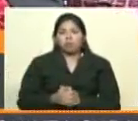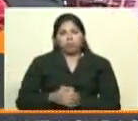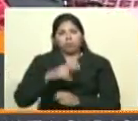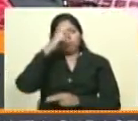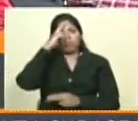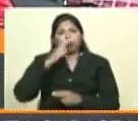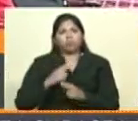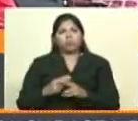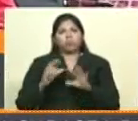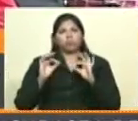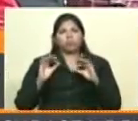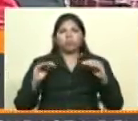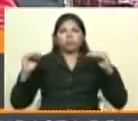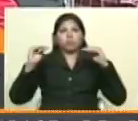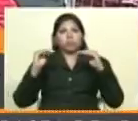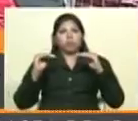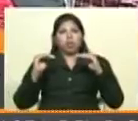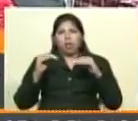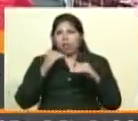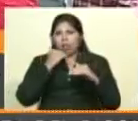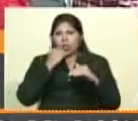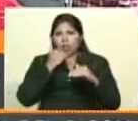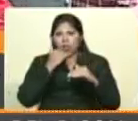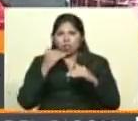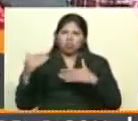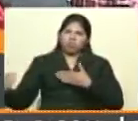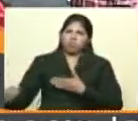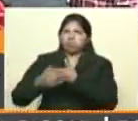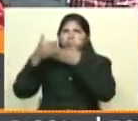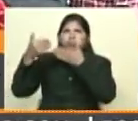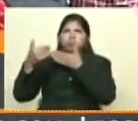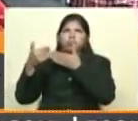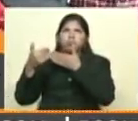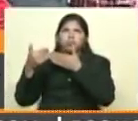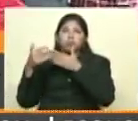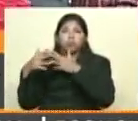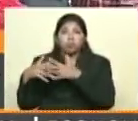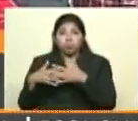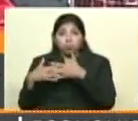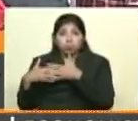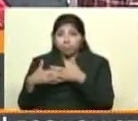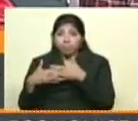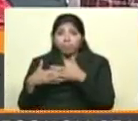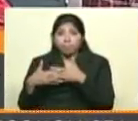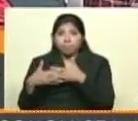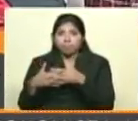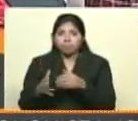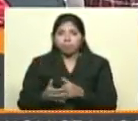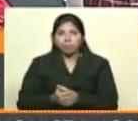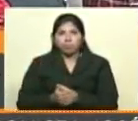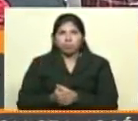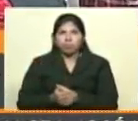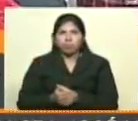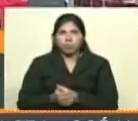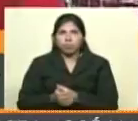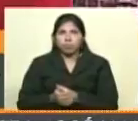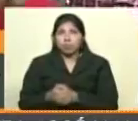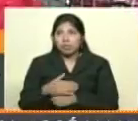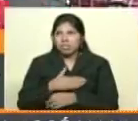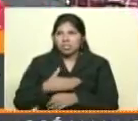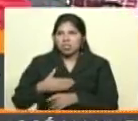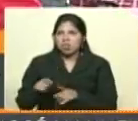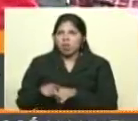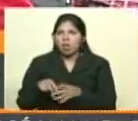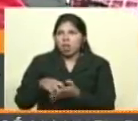pie frente al intervencionismo de las oligarquías racistas, las oligarquías arrastradas, las oligarquías que se ponen de